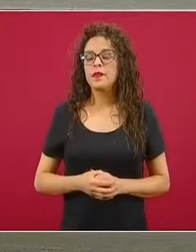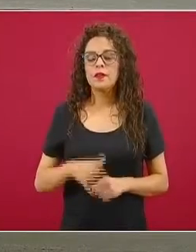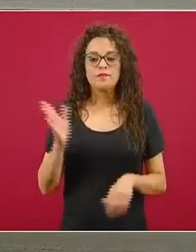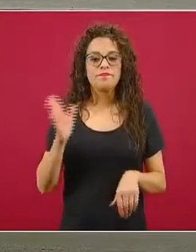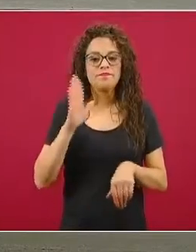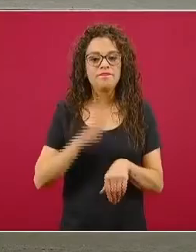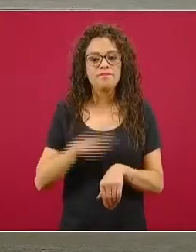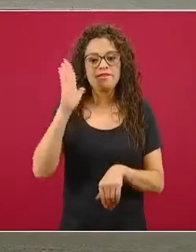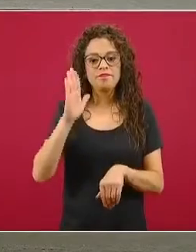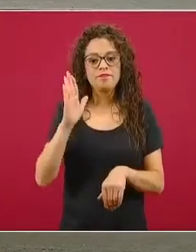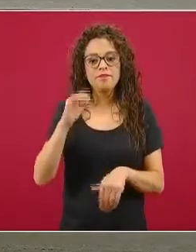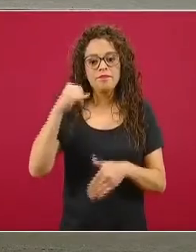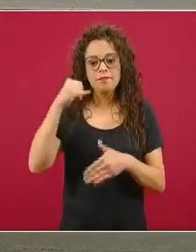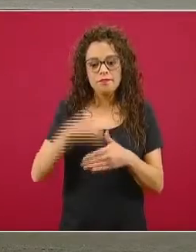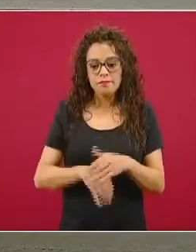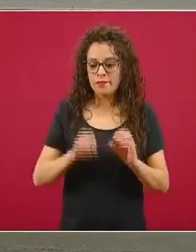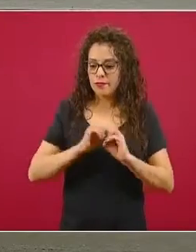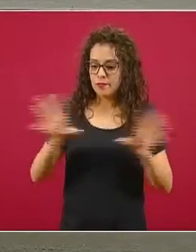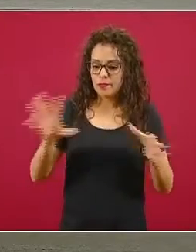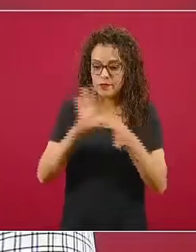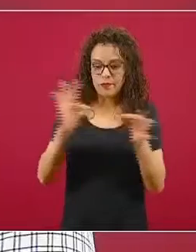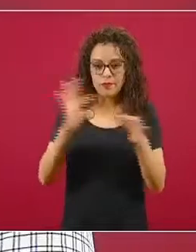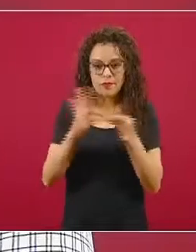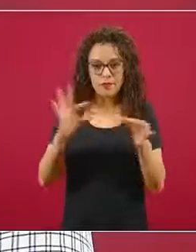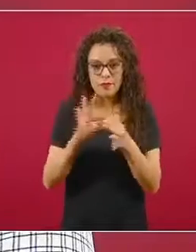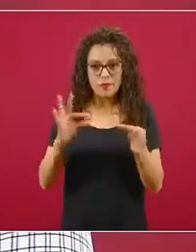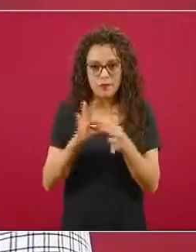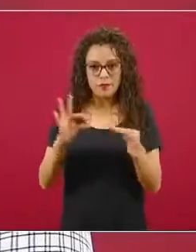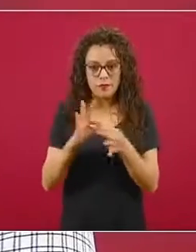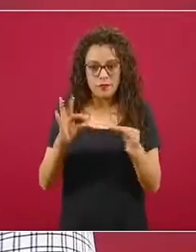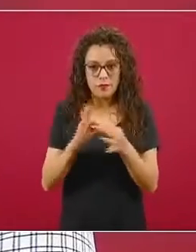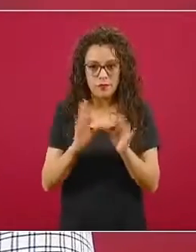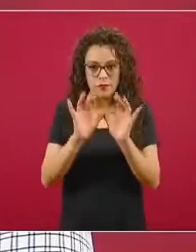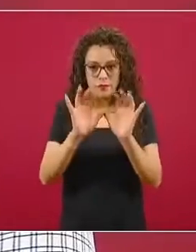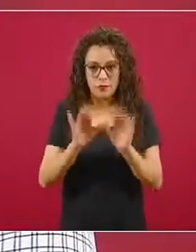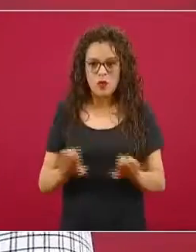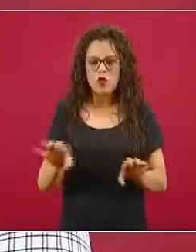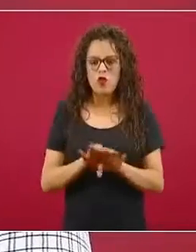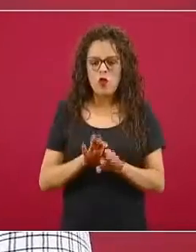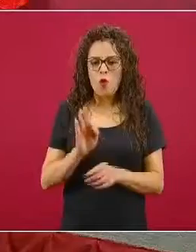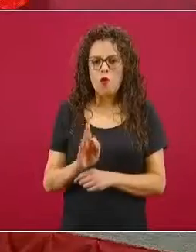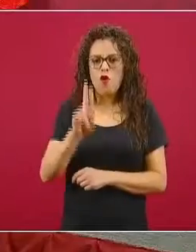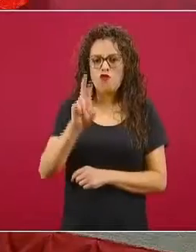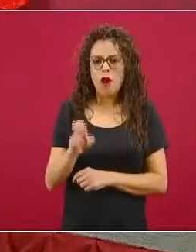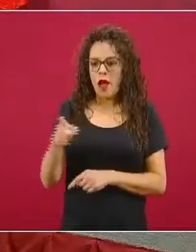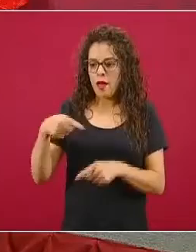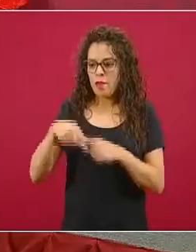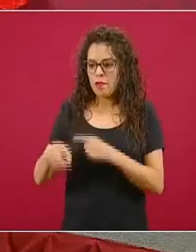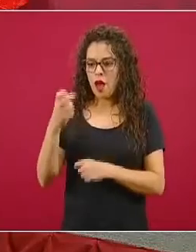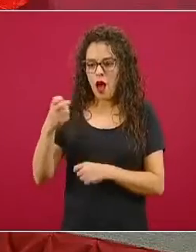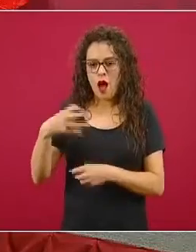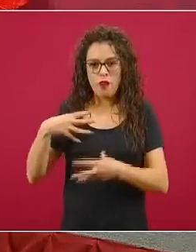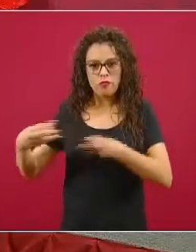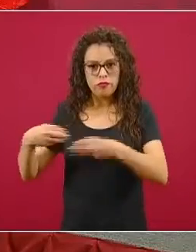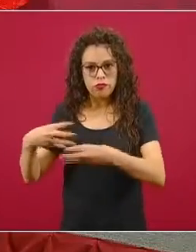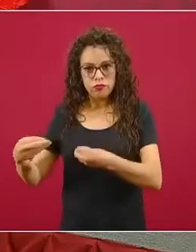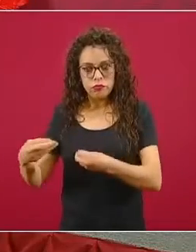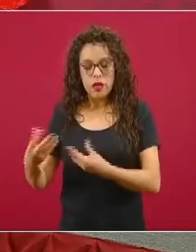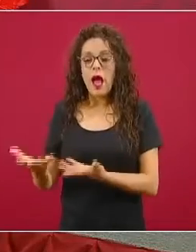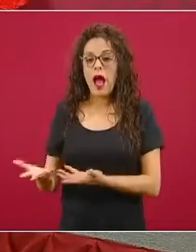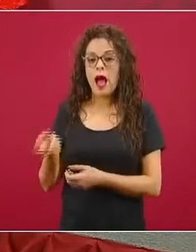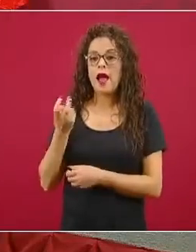más amplia, más concisa, más a fondo de cómo sucedieron estos brotes y estos eventos, serían